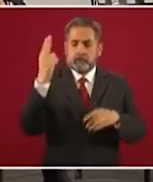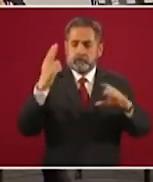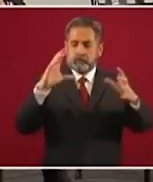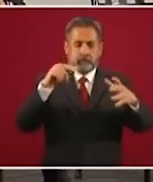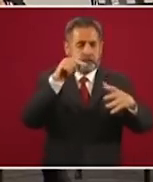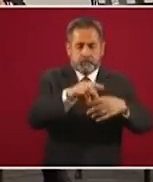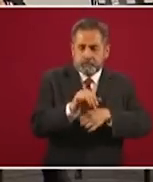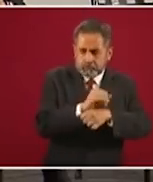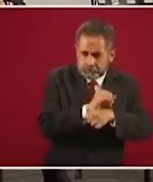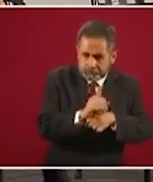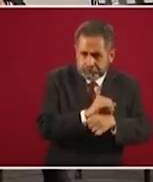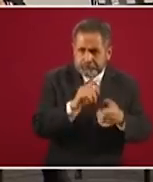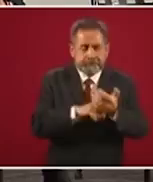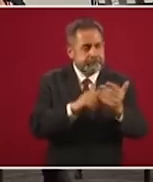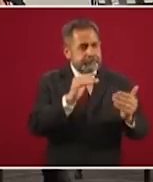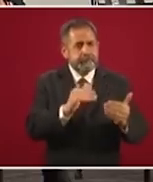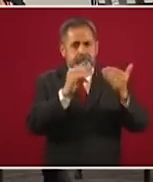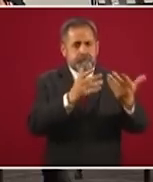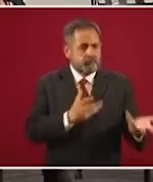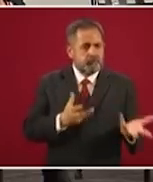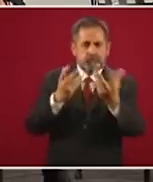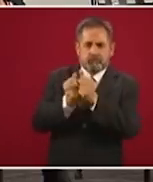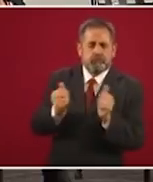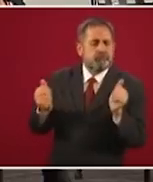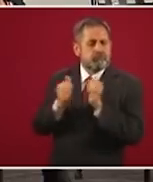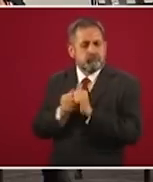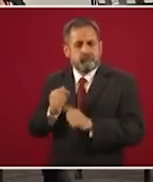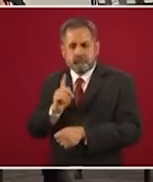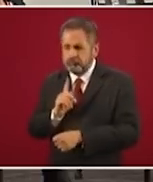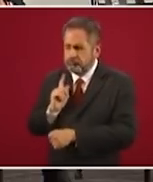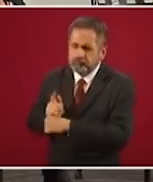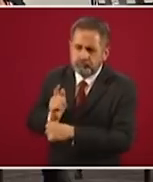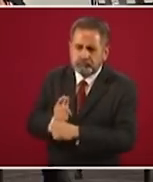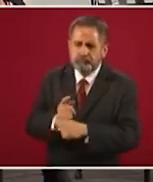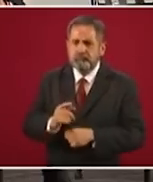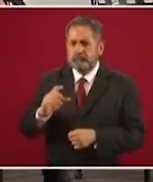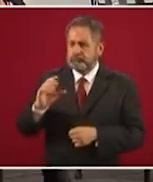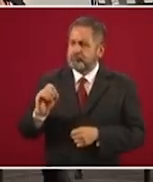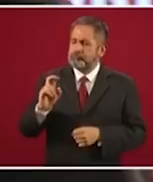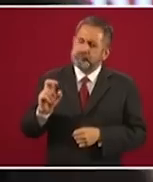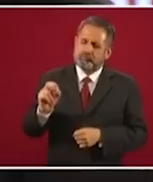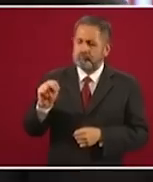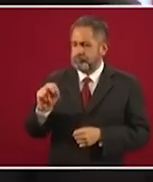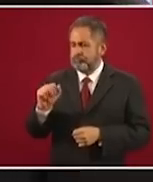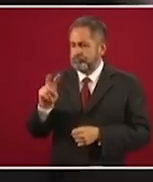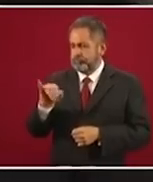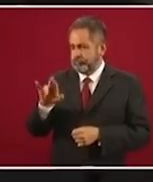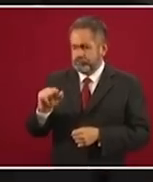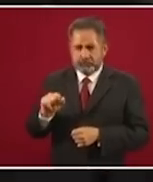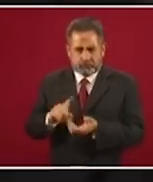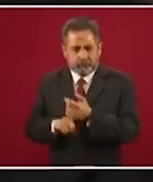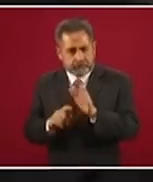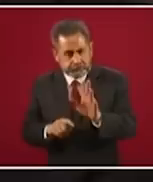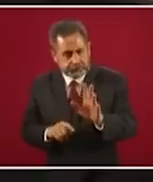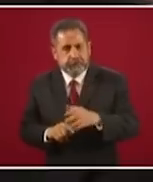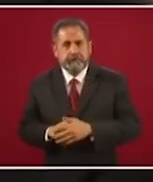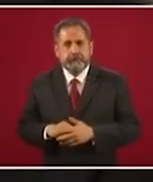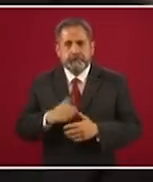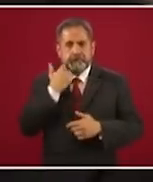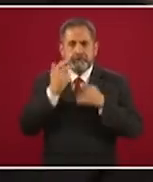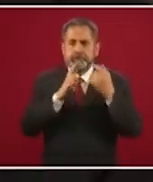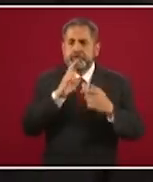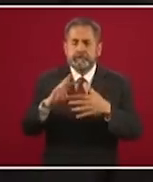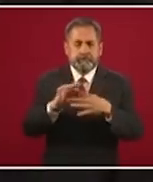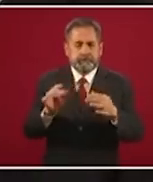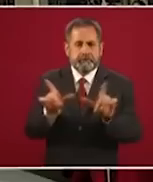de investigación y de educación superior se sumarían al esfuerzo del diagnóstico. Quizá el planteamiento es más sobre el diagnóstico. Quisiera responder de